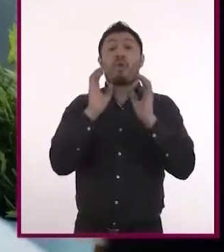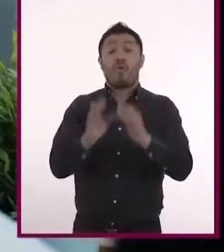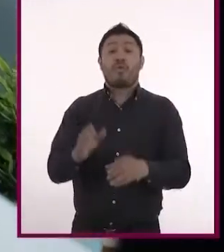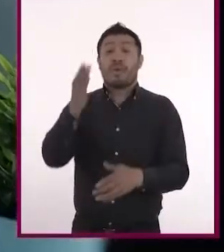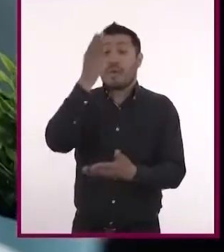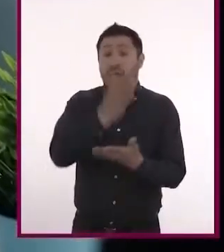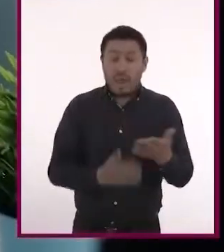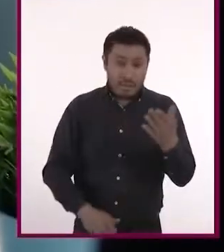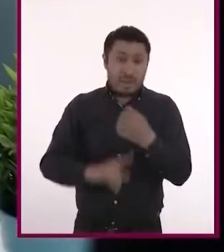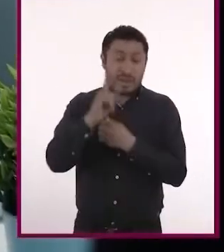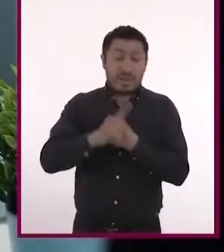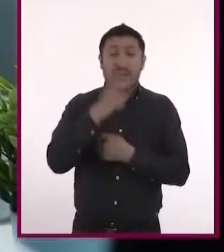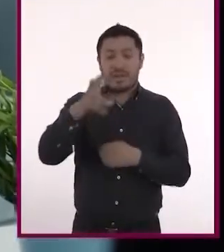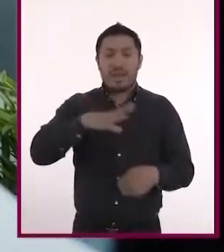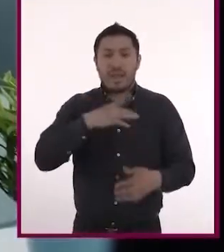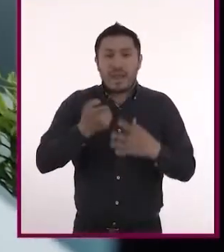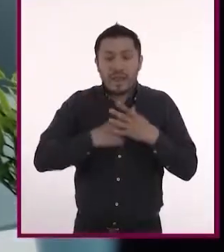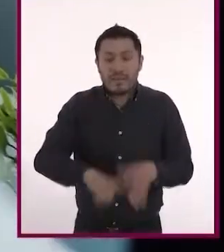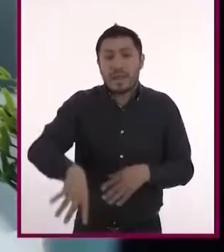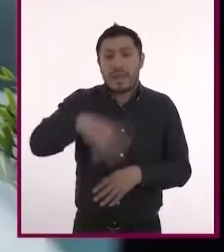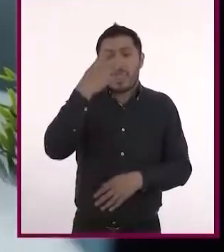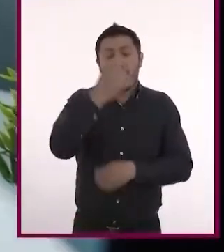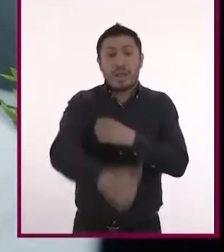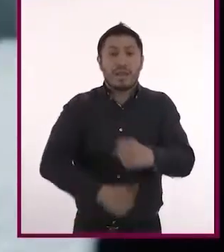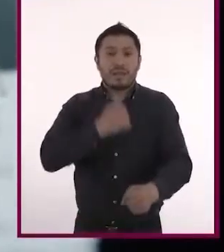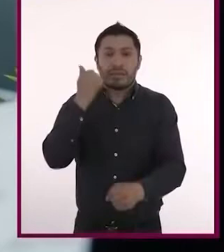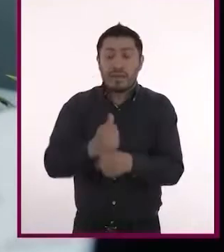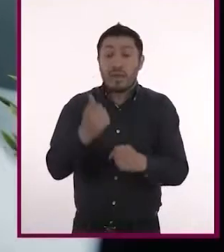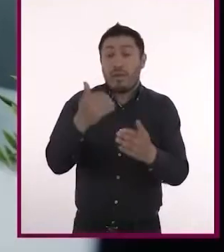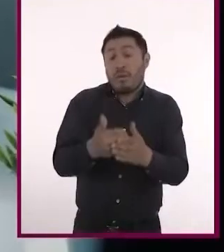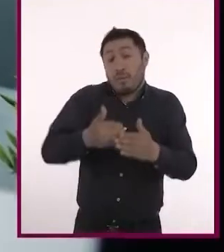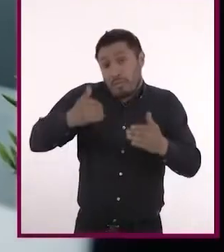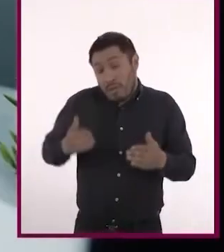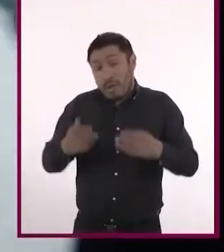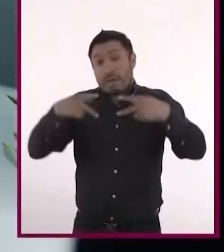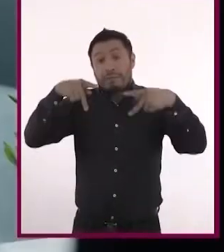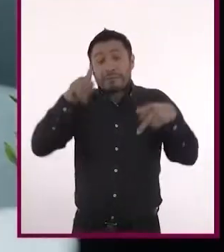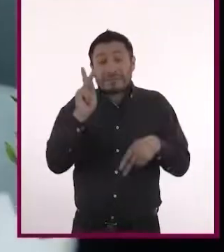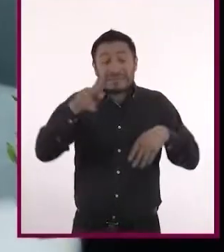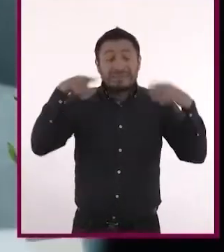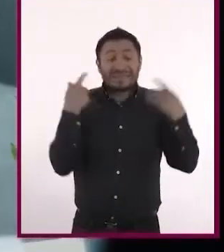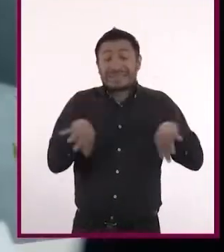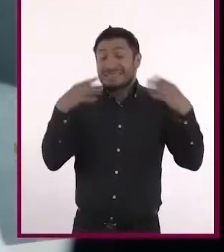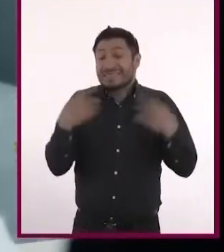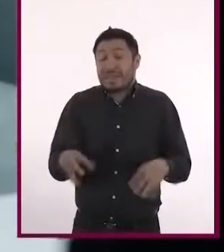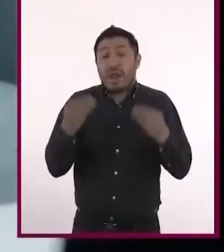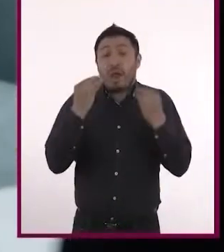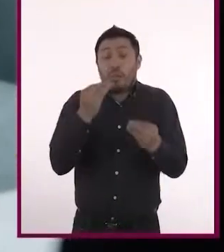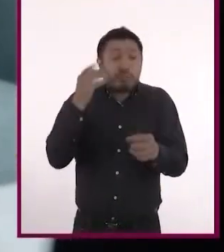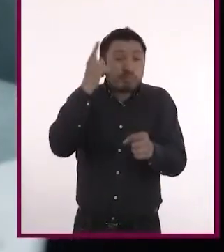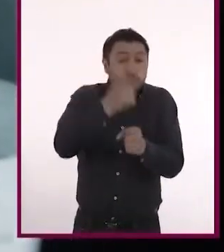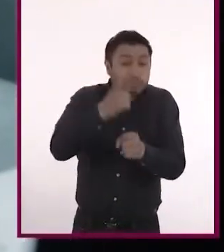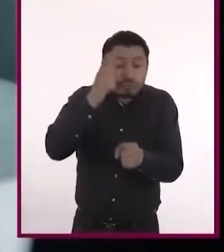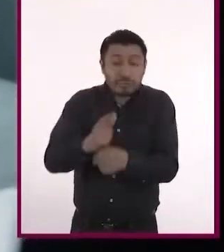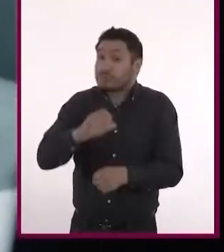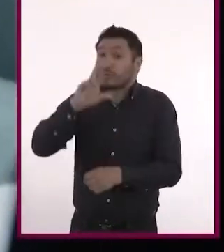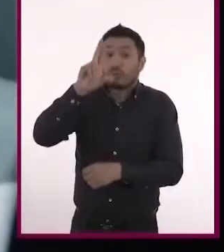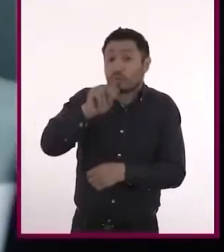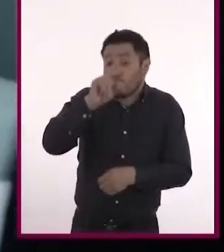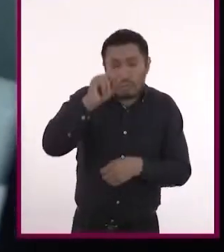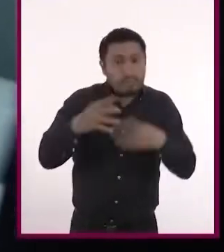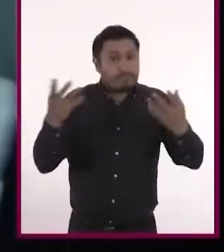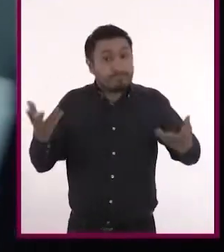de los trastornos mentales comienzan a los 14 años o antes, pero en la mayoría de los casos no se detectan ni se